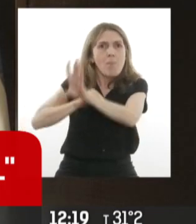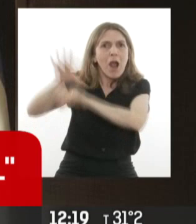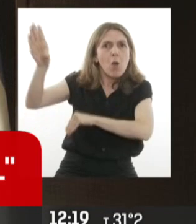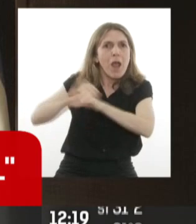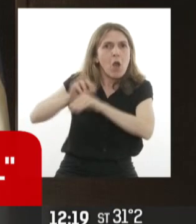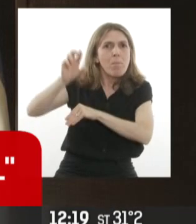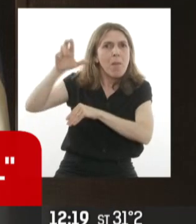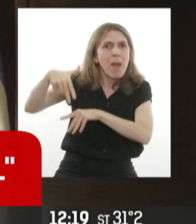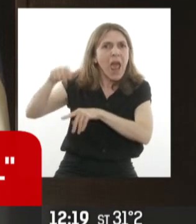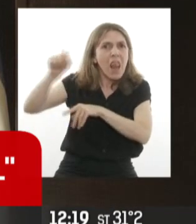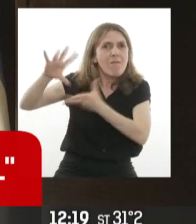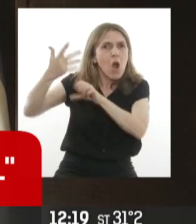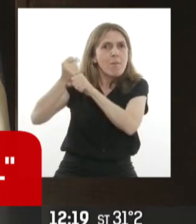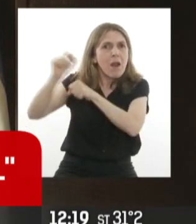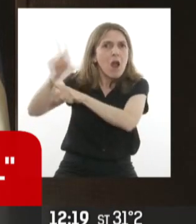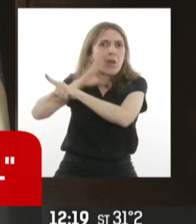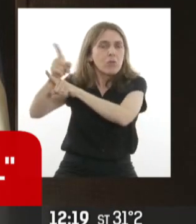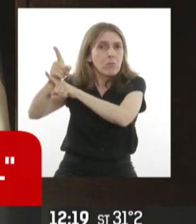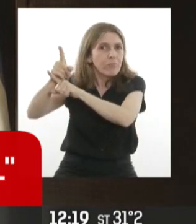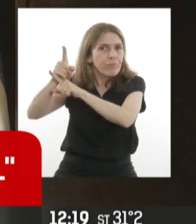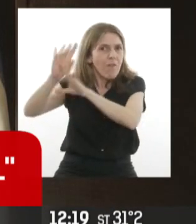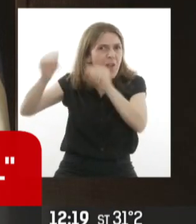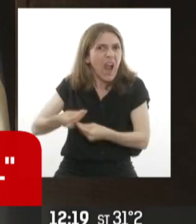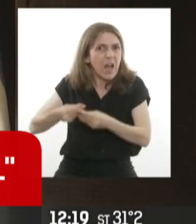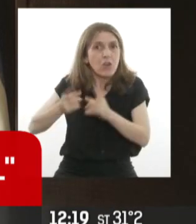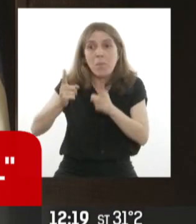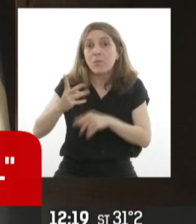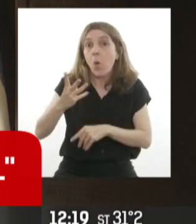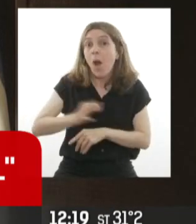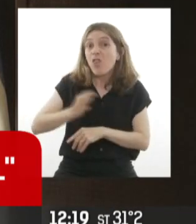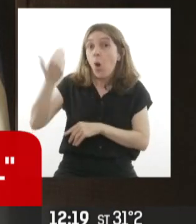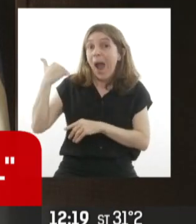modelo se derrumbó en el mismo lugar donde había nacido hace 4 años.